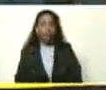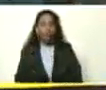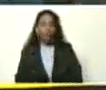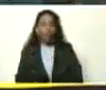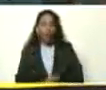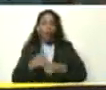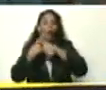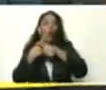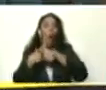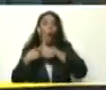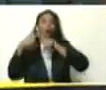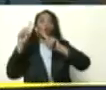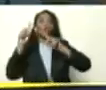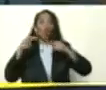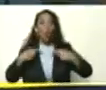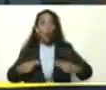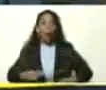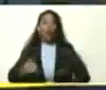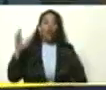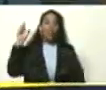Otra humanidad es necesaria.